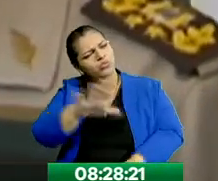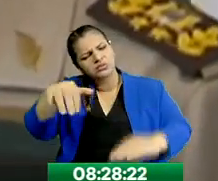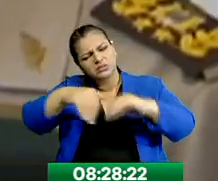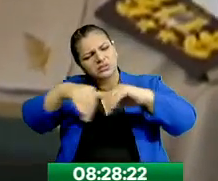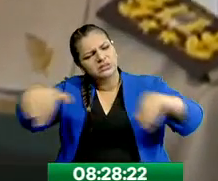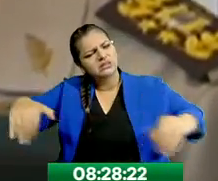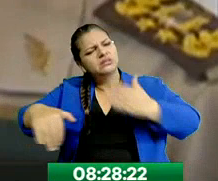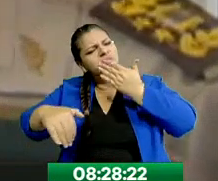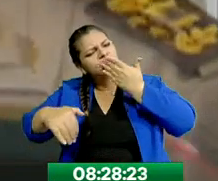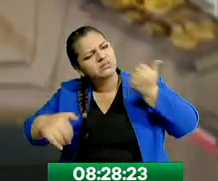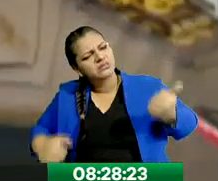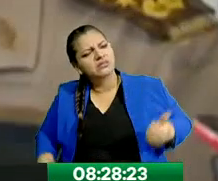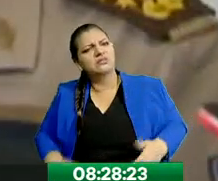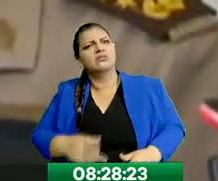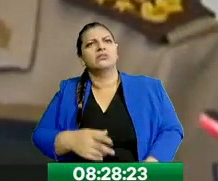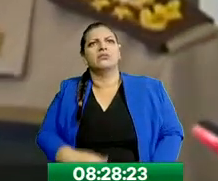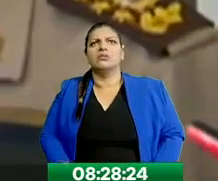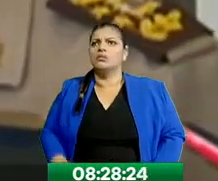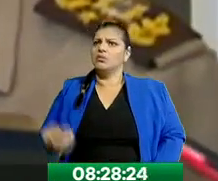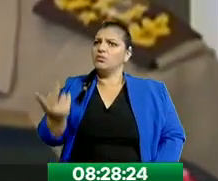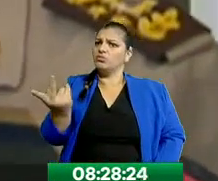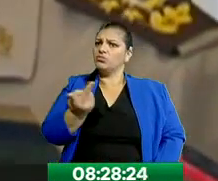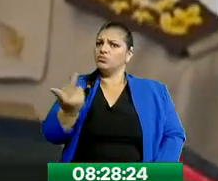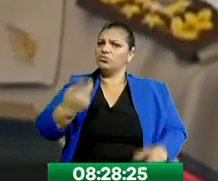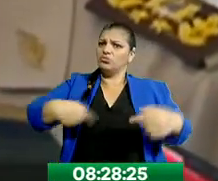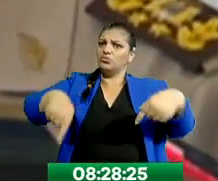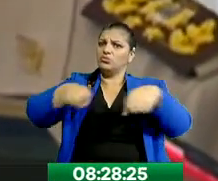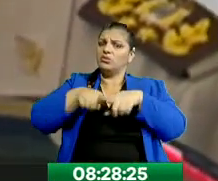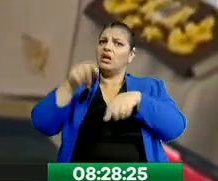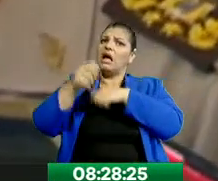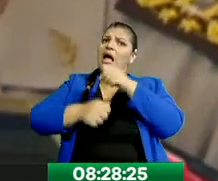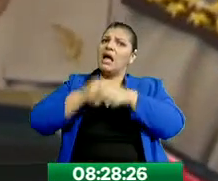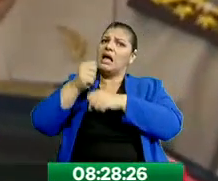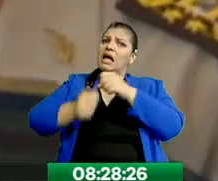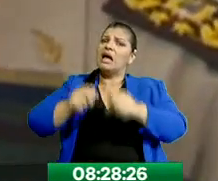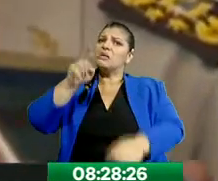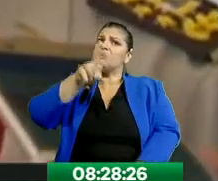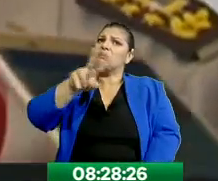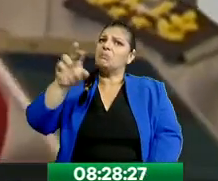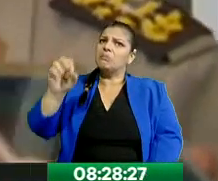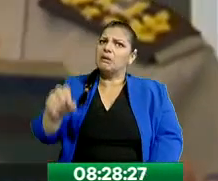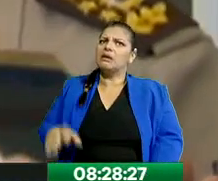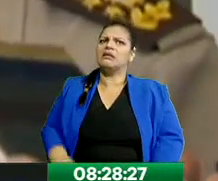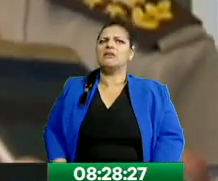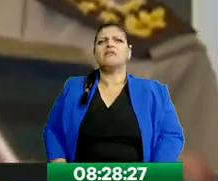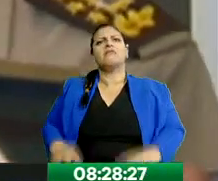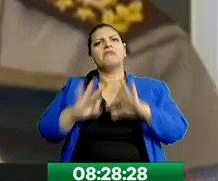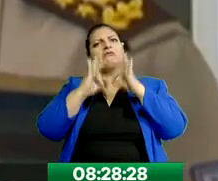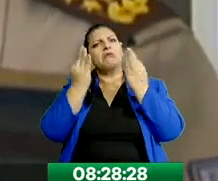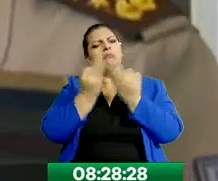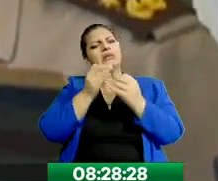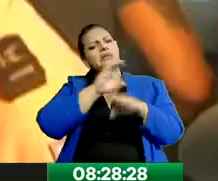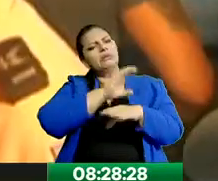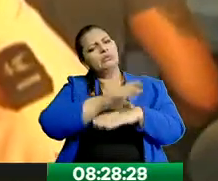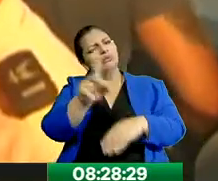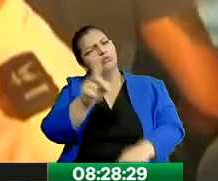por casi 20 años, que durante todo este tiempo esta señora había sido siempre